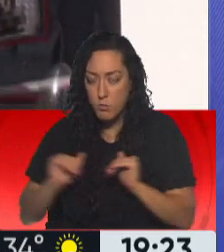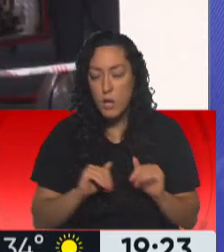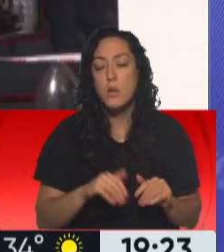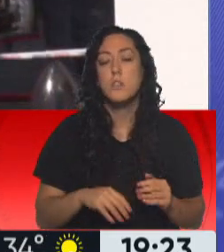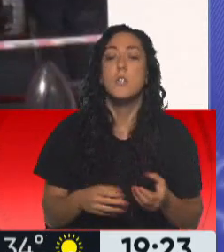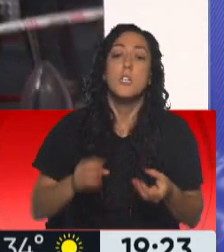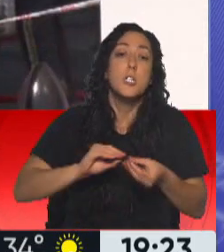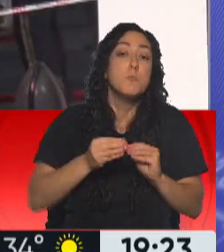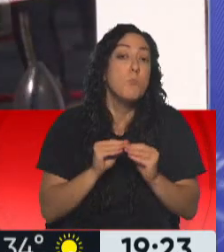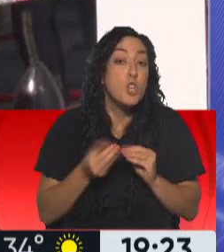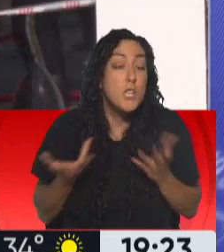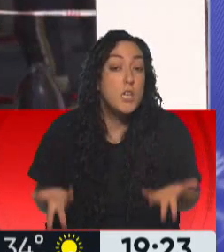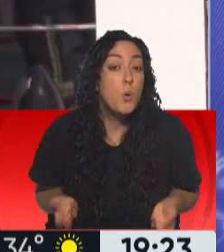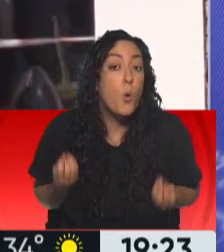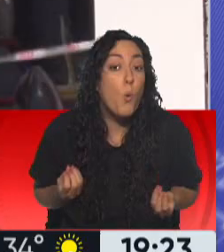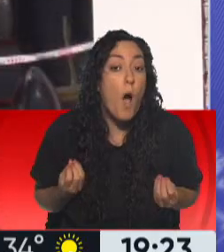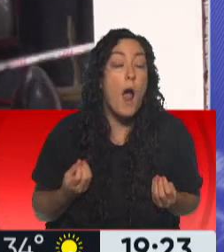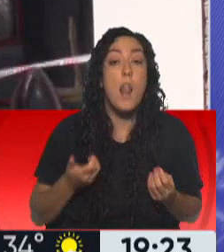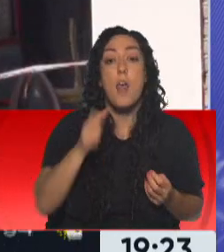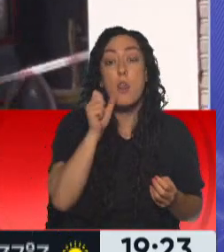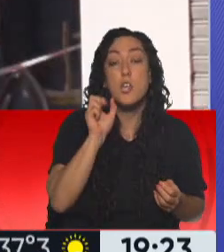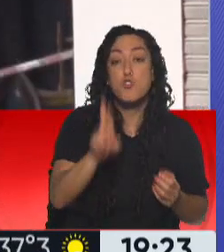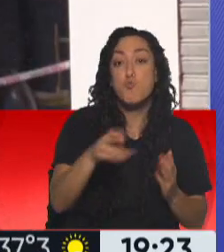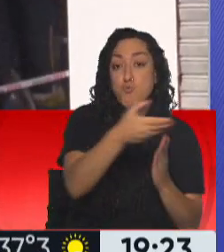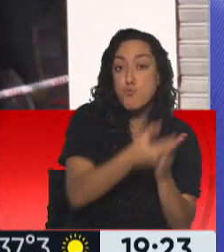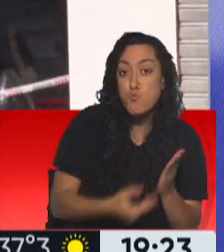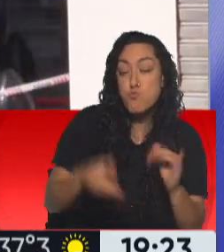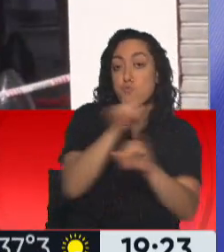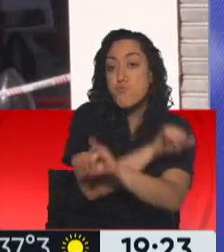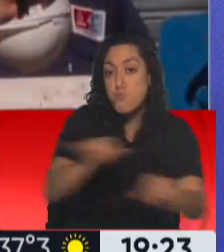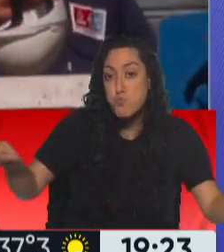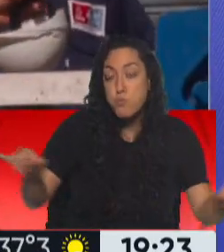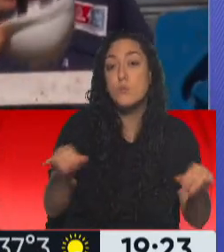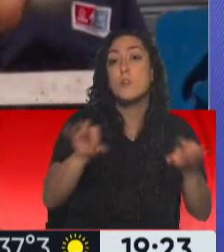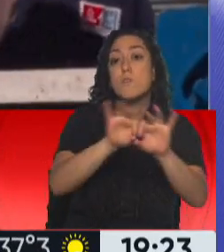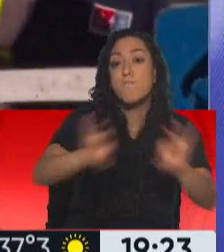corte eléctrico, según informó la empresa Edesur, fue una falla en 2 líneas